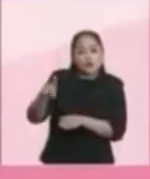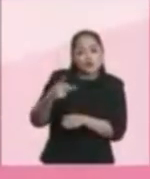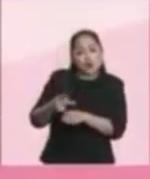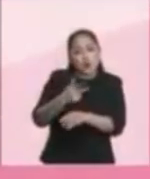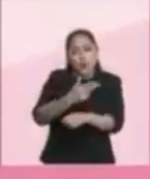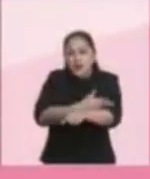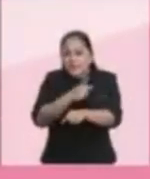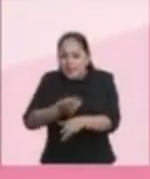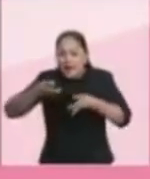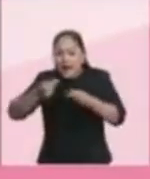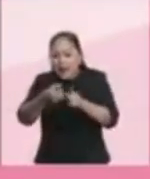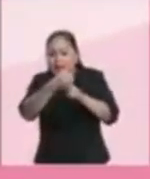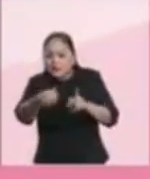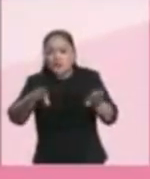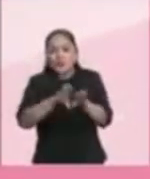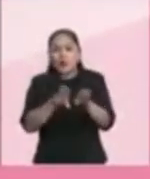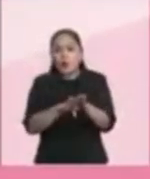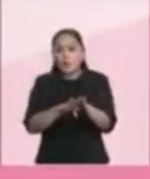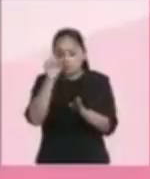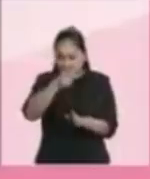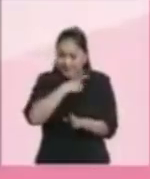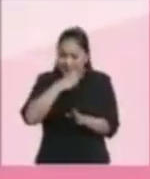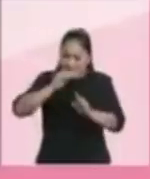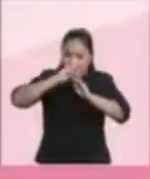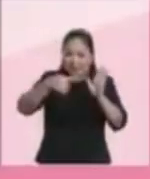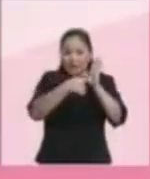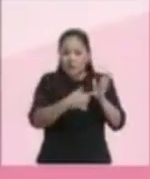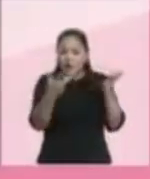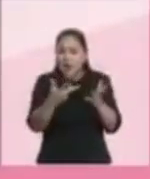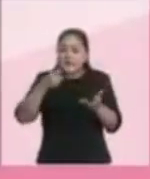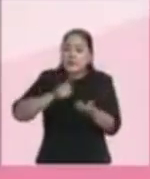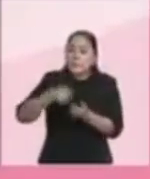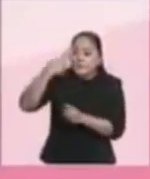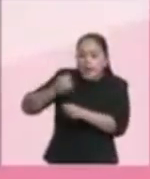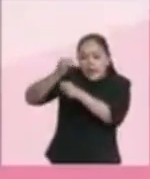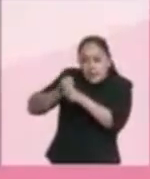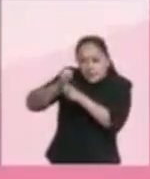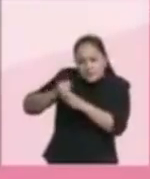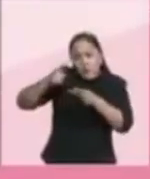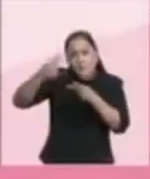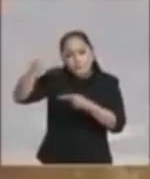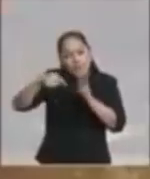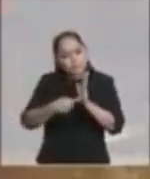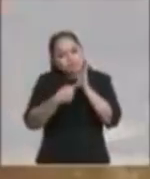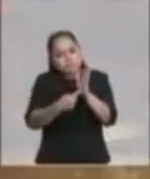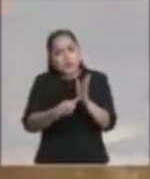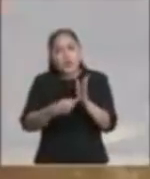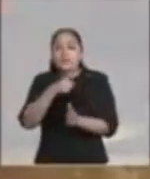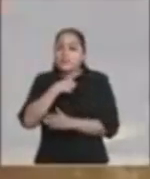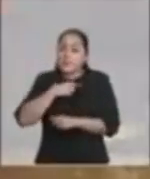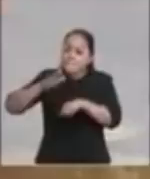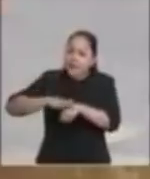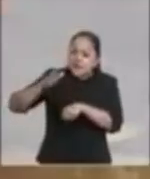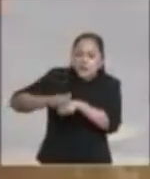Penal Único, la rendición de cuentas implica una agencia de investigación, y la rendición de cuentas implica cuadruplicar la